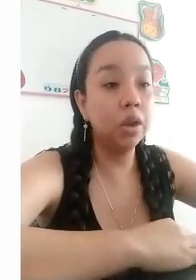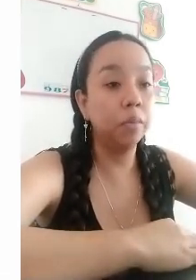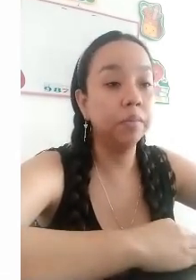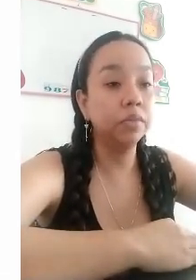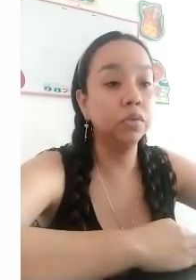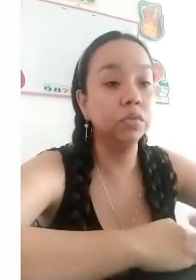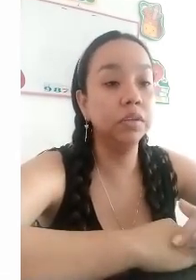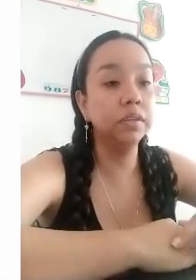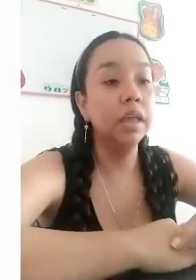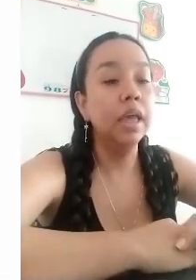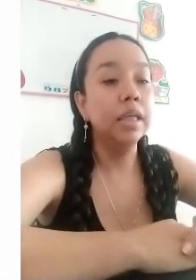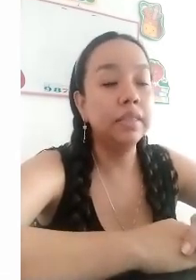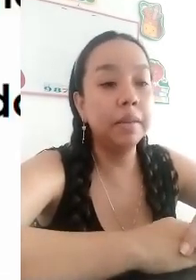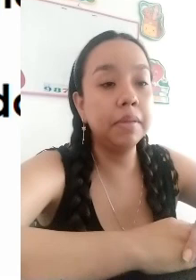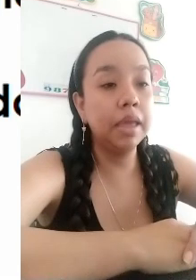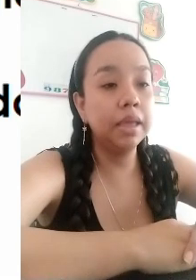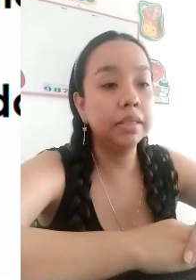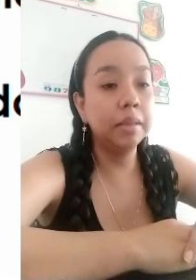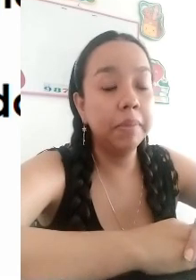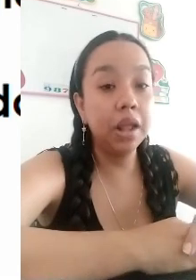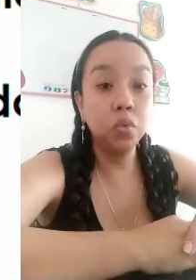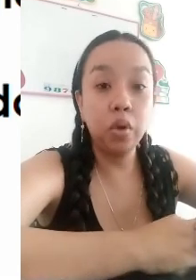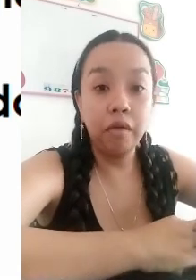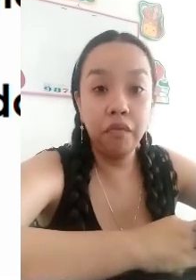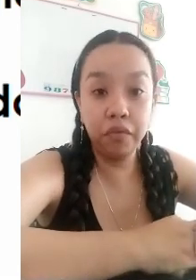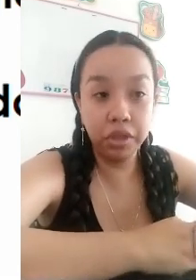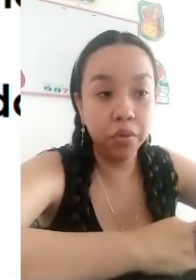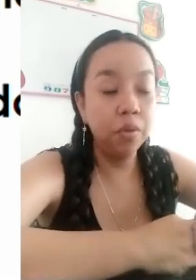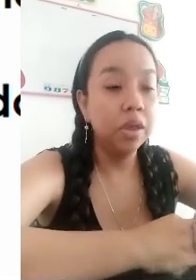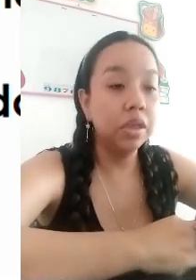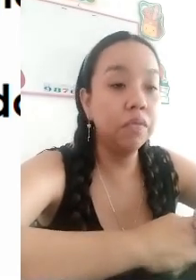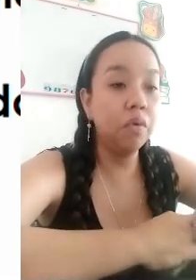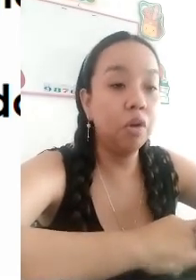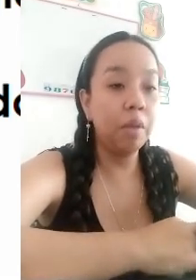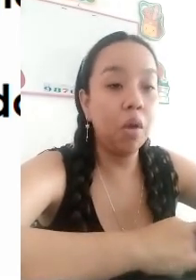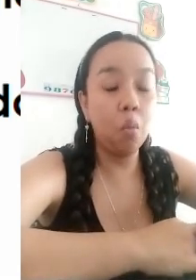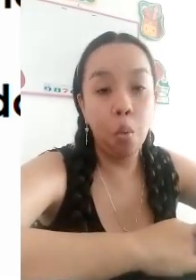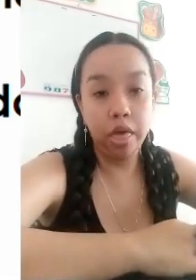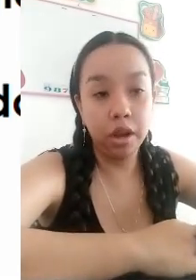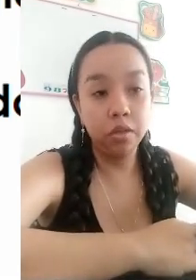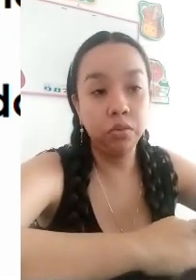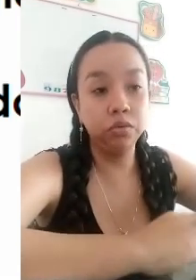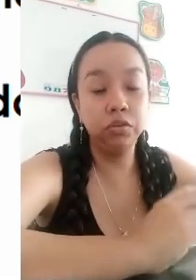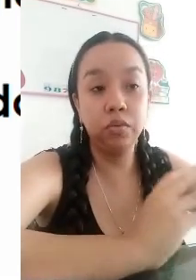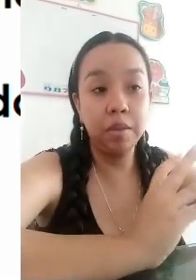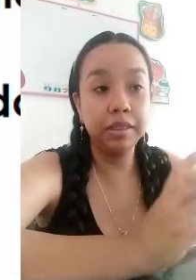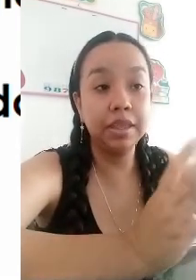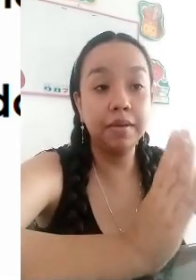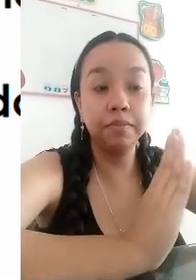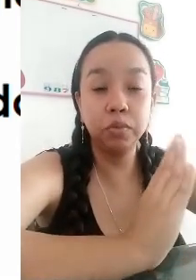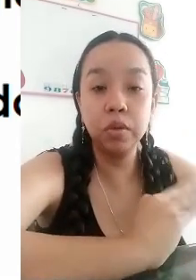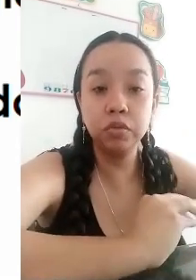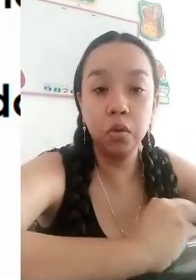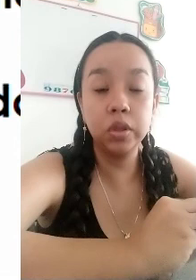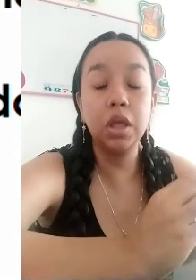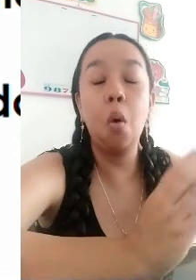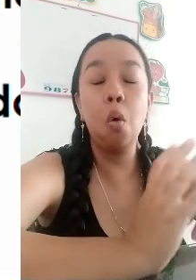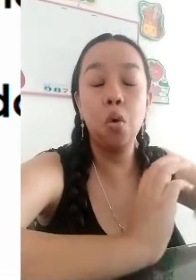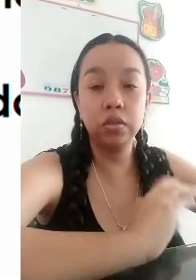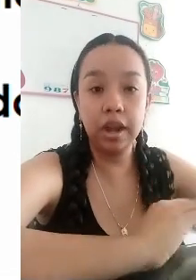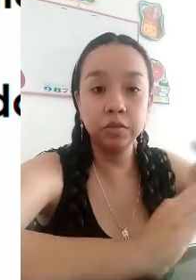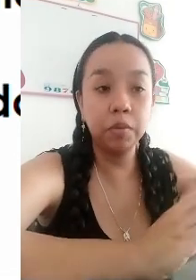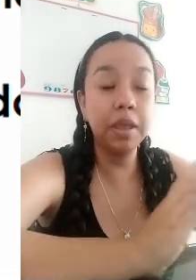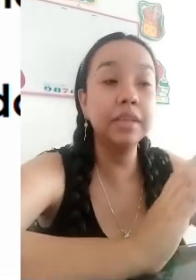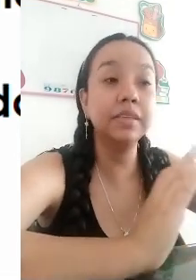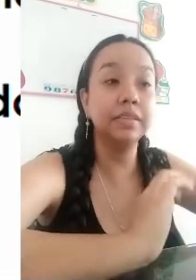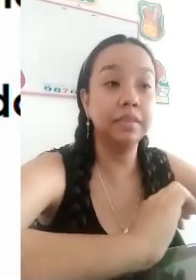de hielo, entonces temperatura frío y forma cuadrada, entonces obviamente ya tuvimos en cuenta